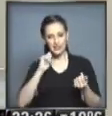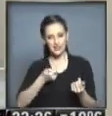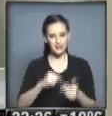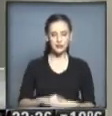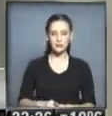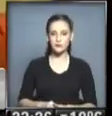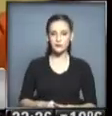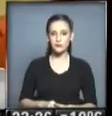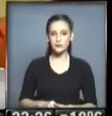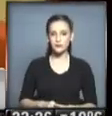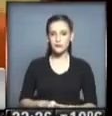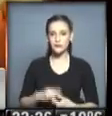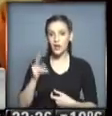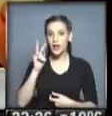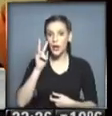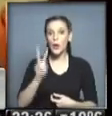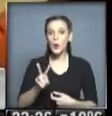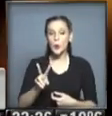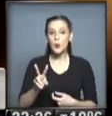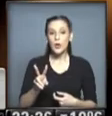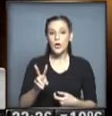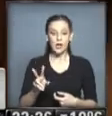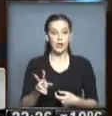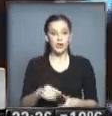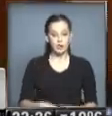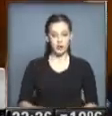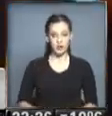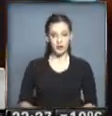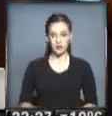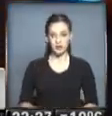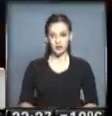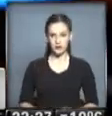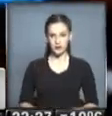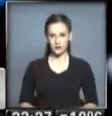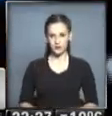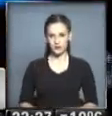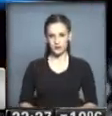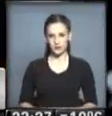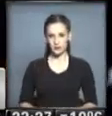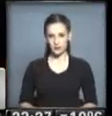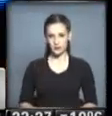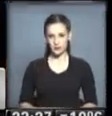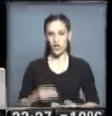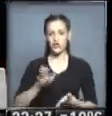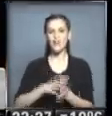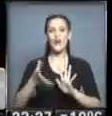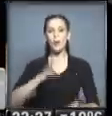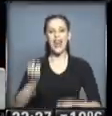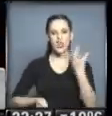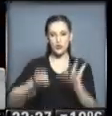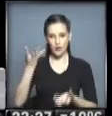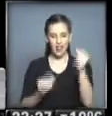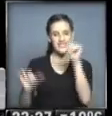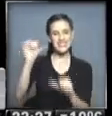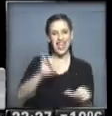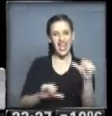un paño con Biofilia de Björk. Björk es una fanática de la naturaleza, de la ciencia, la